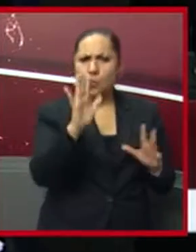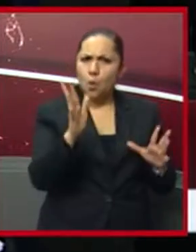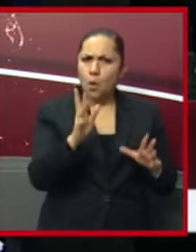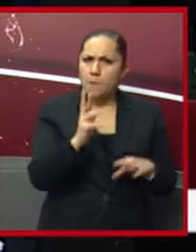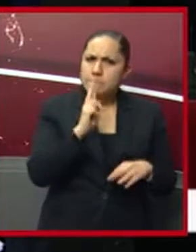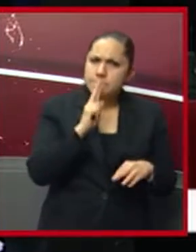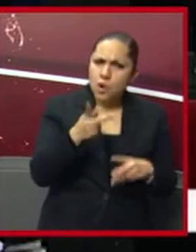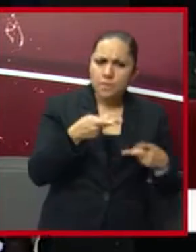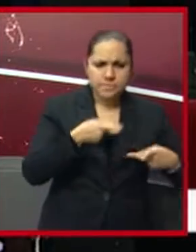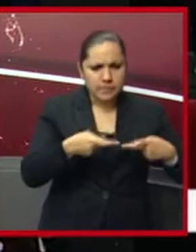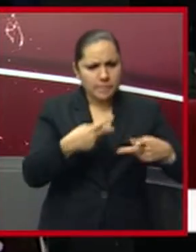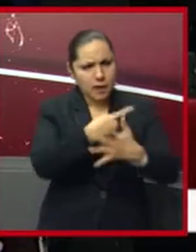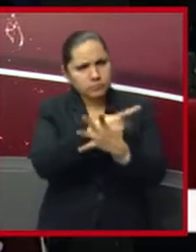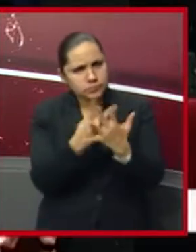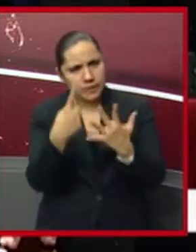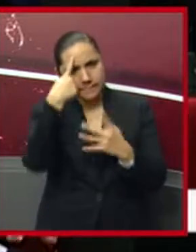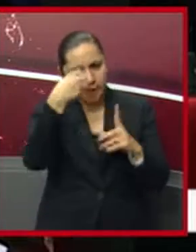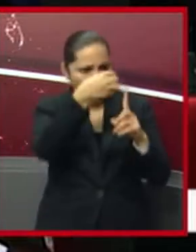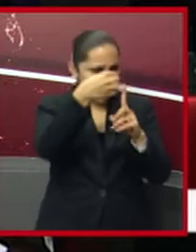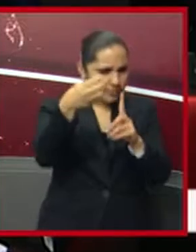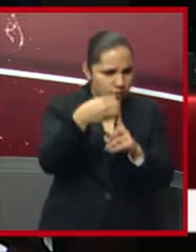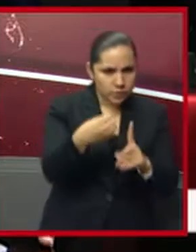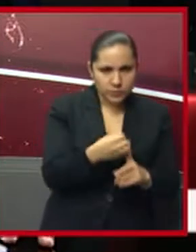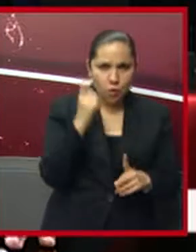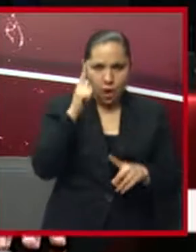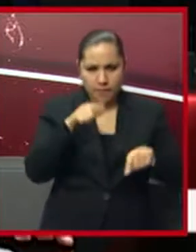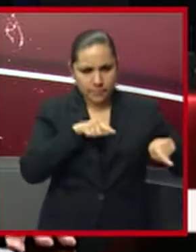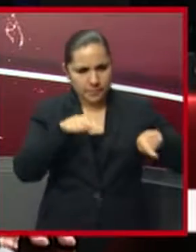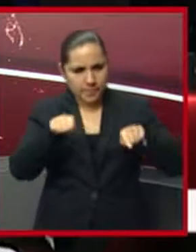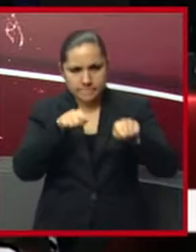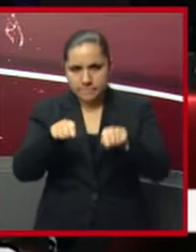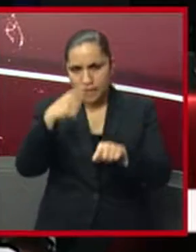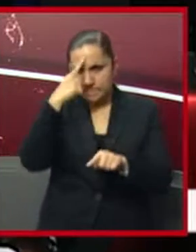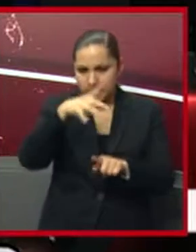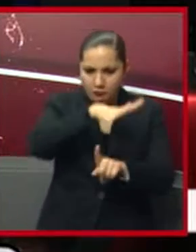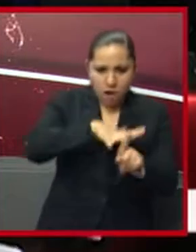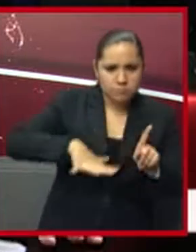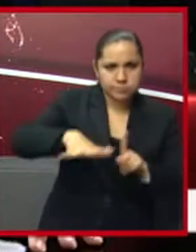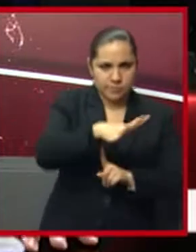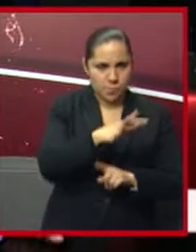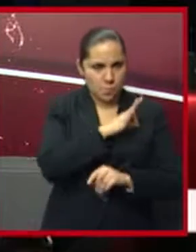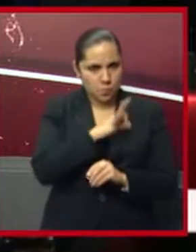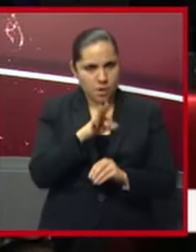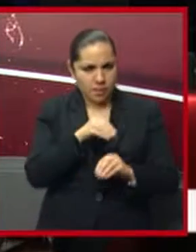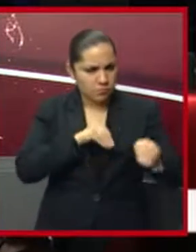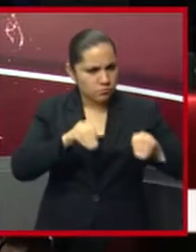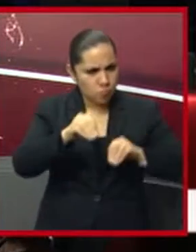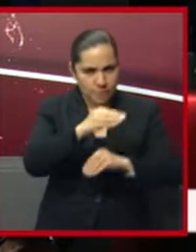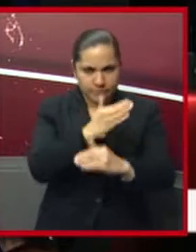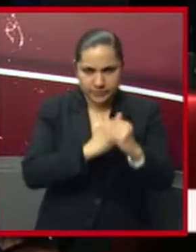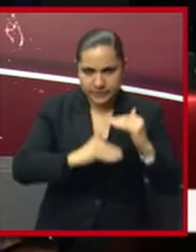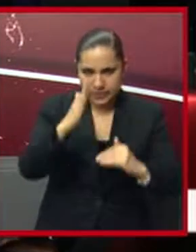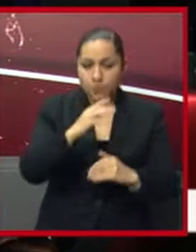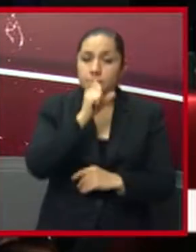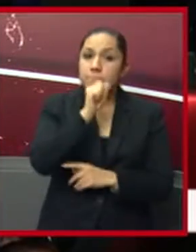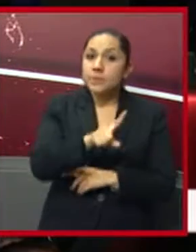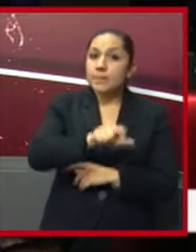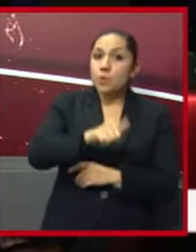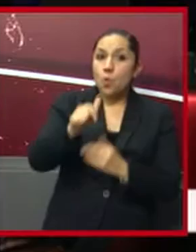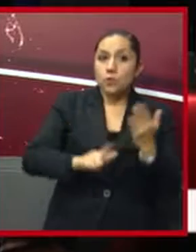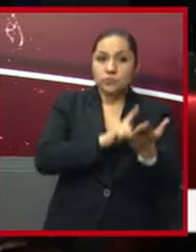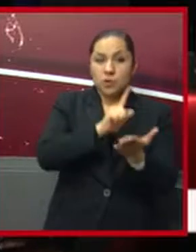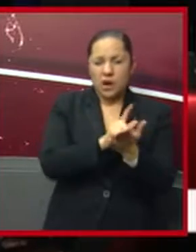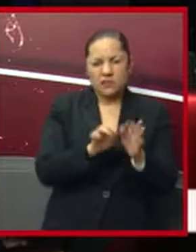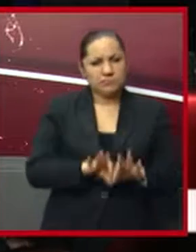través de grandes polos de desarrollo. Otra de las materias que sin duda fue de gran importancia pues fue la Ley de Ingresos de la Federación, que